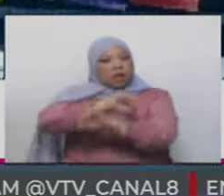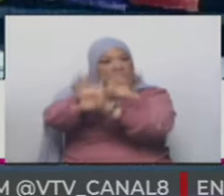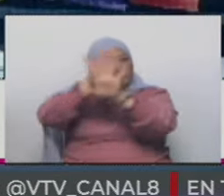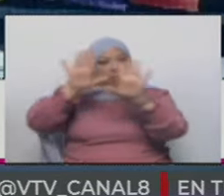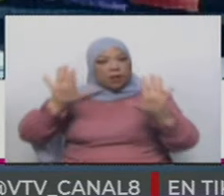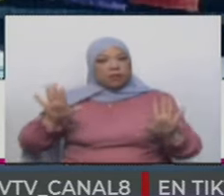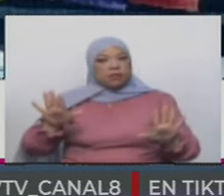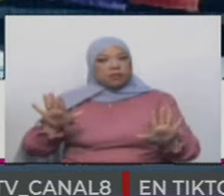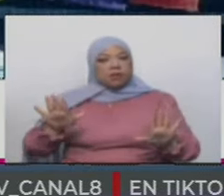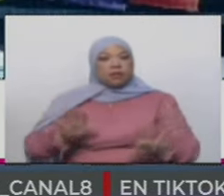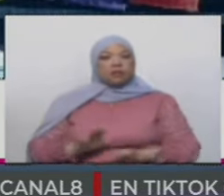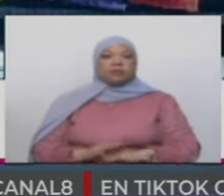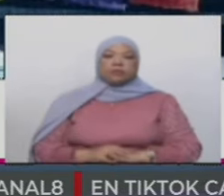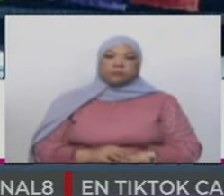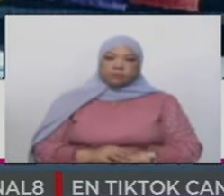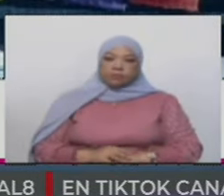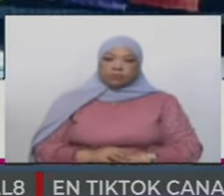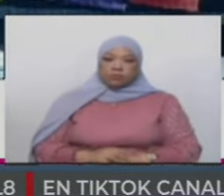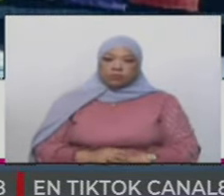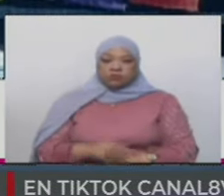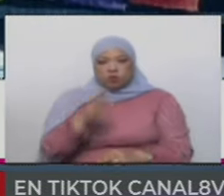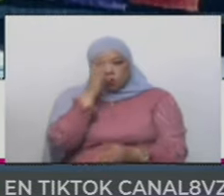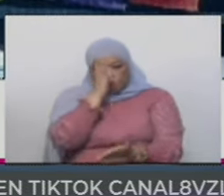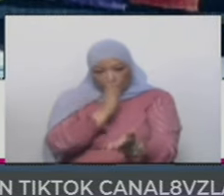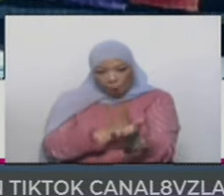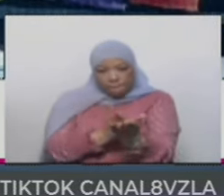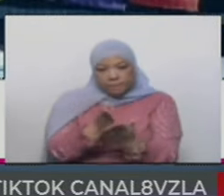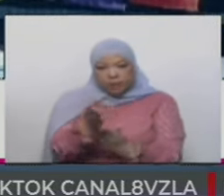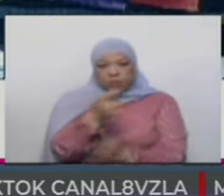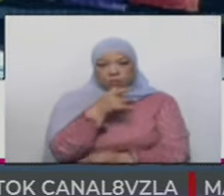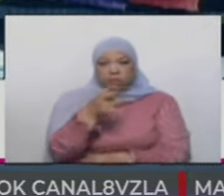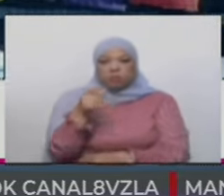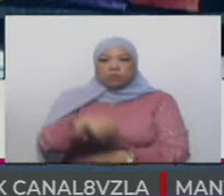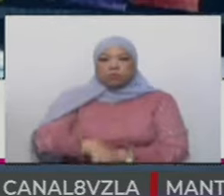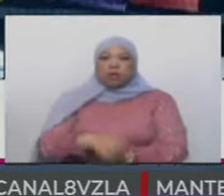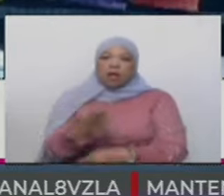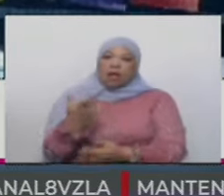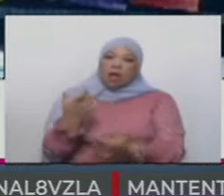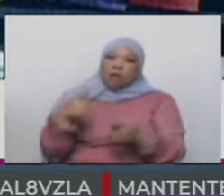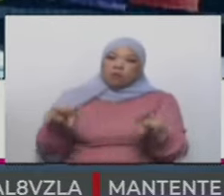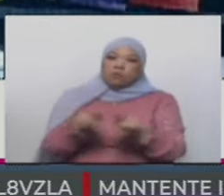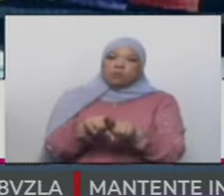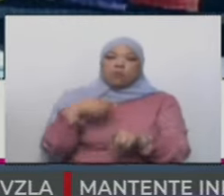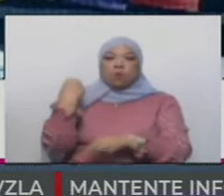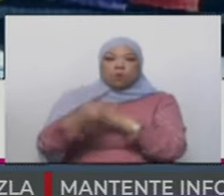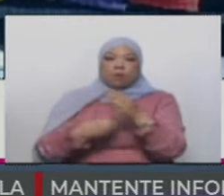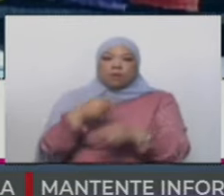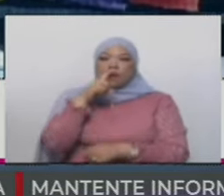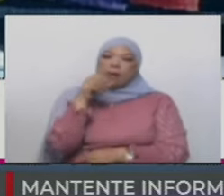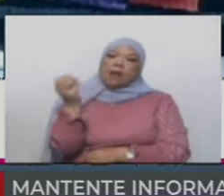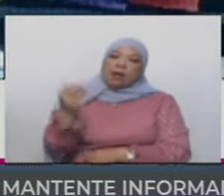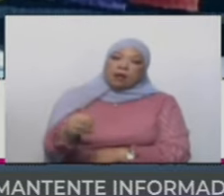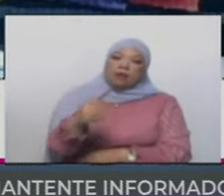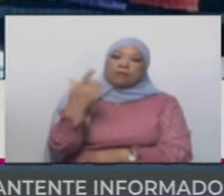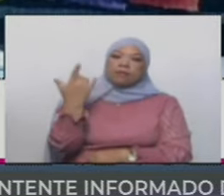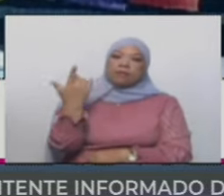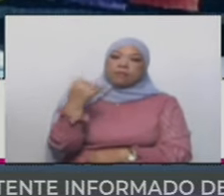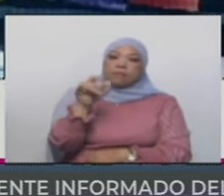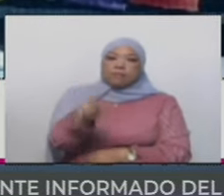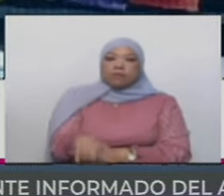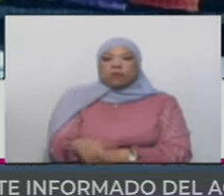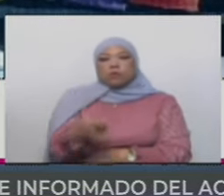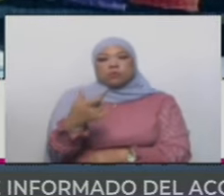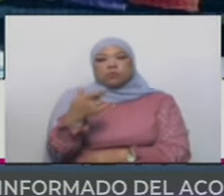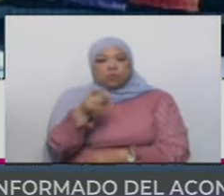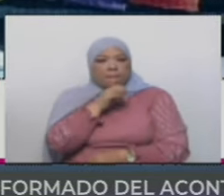transparencia y con humildad. Uno no está aquí para engrandecerse y creerse más que los demás. Eso